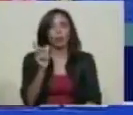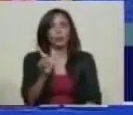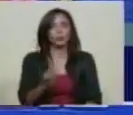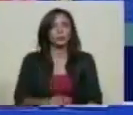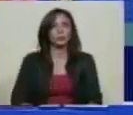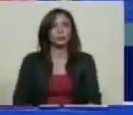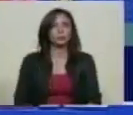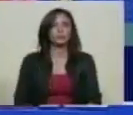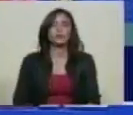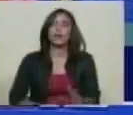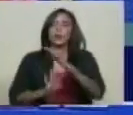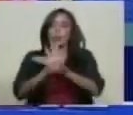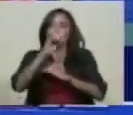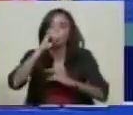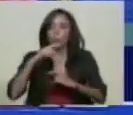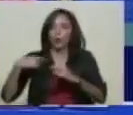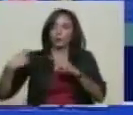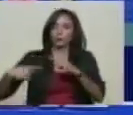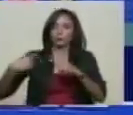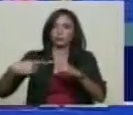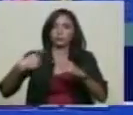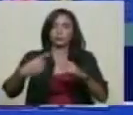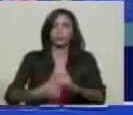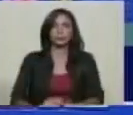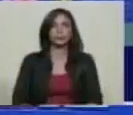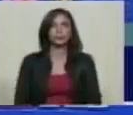Cada 4 años.